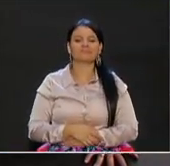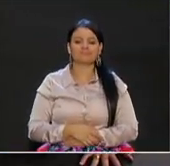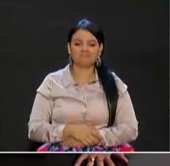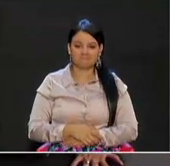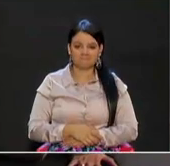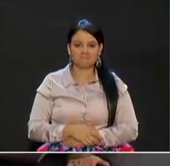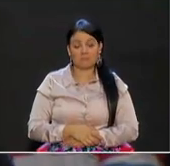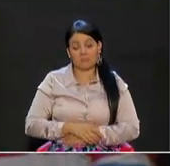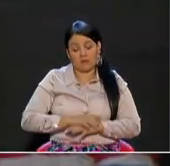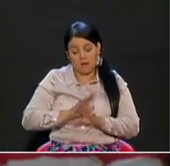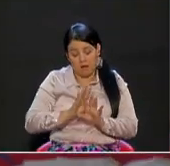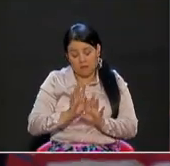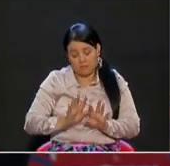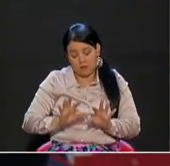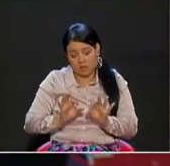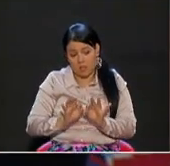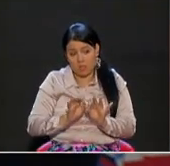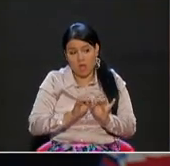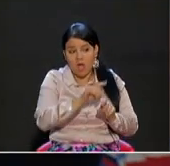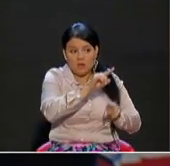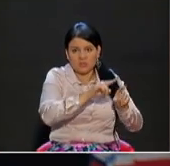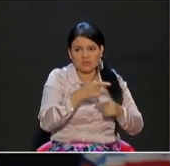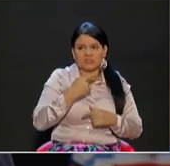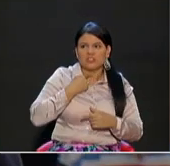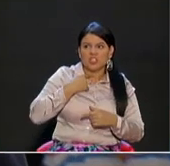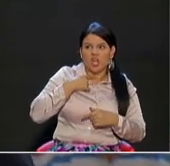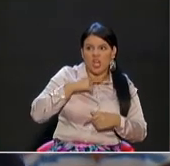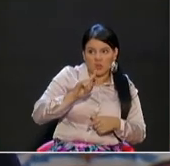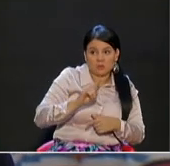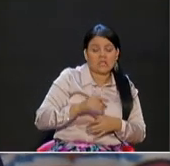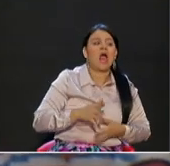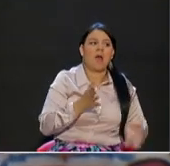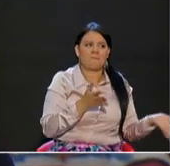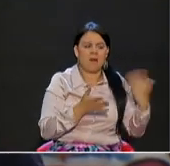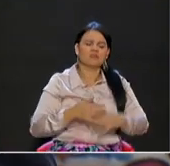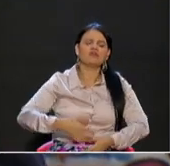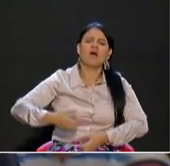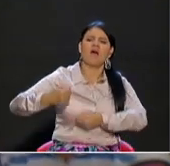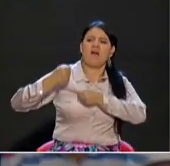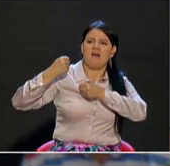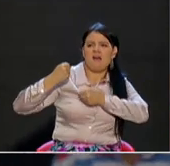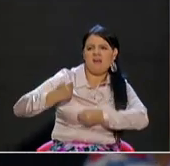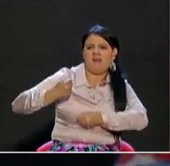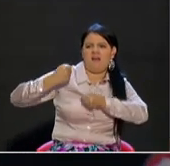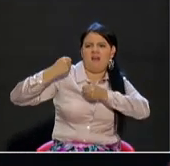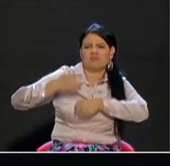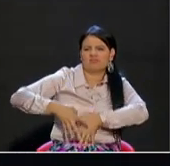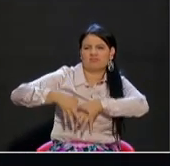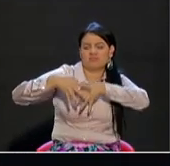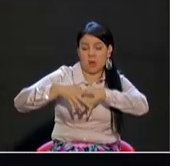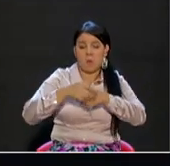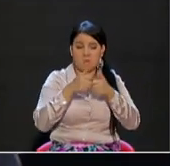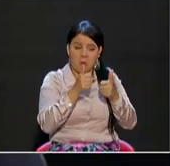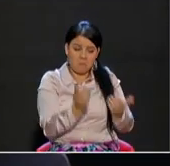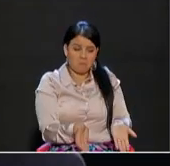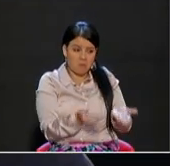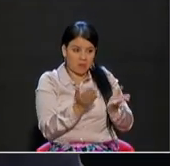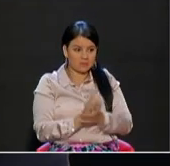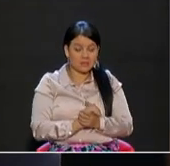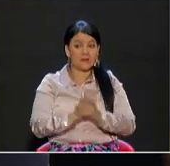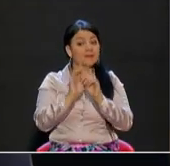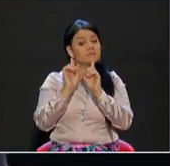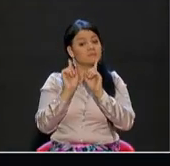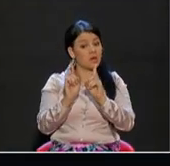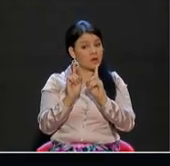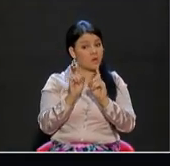protesta social pero todo dentro del orden sin violar más allá de los derechos que tiene cada uno y sin entrar en